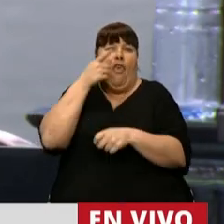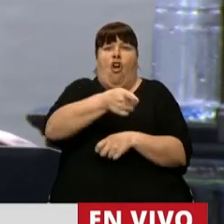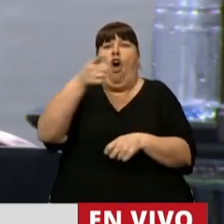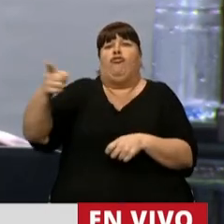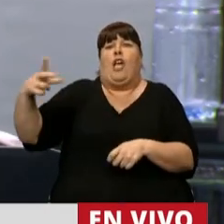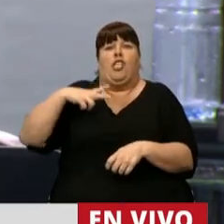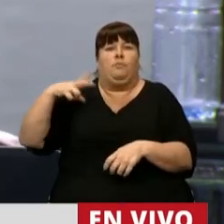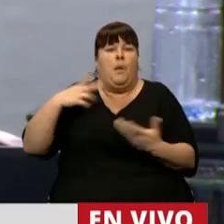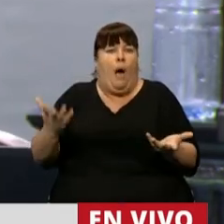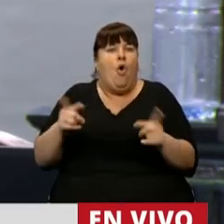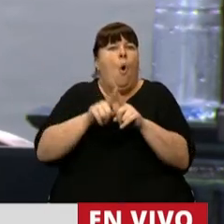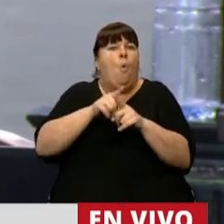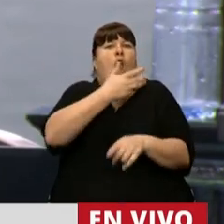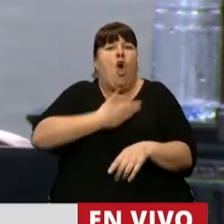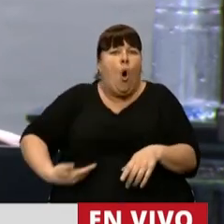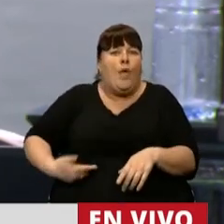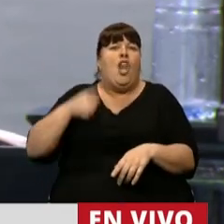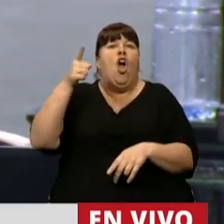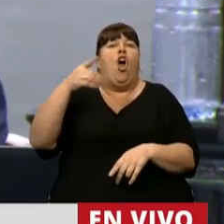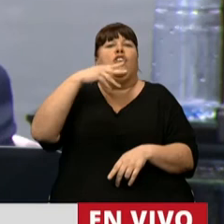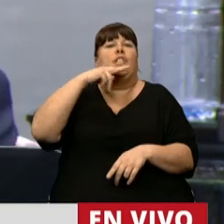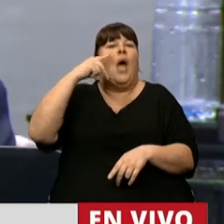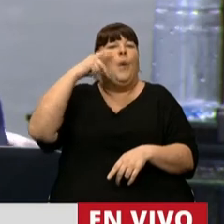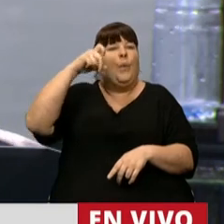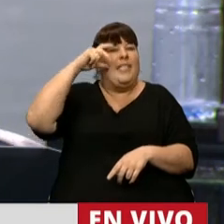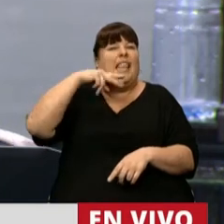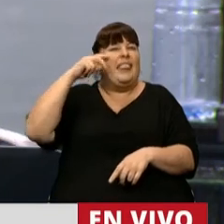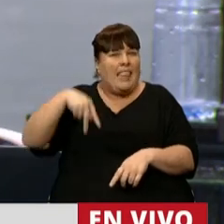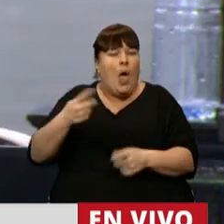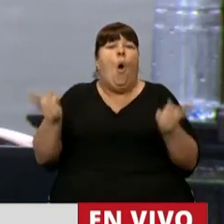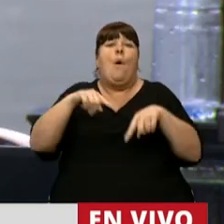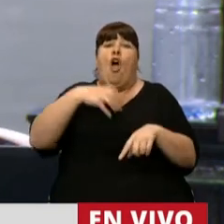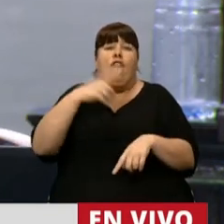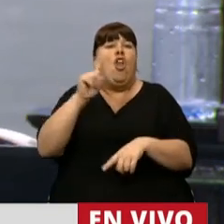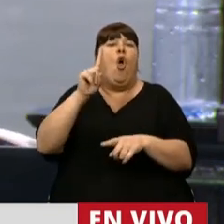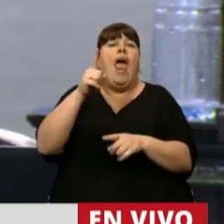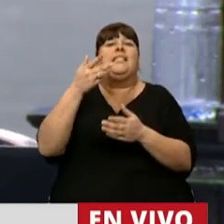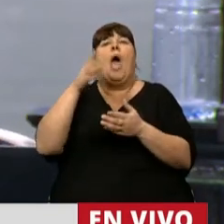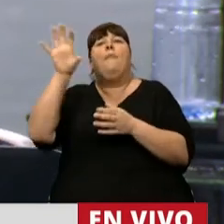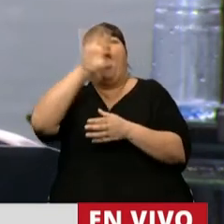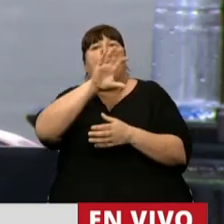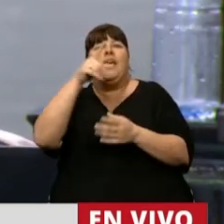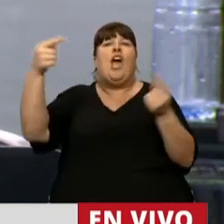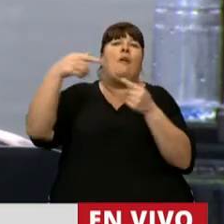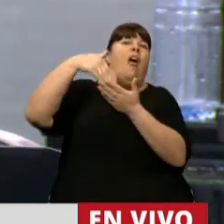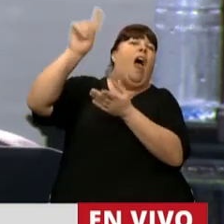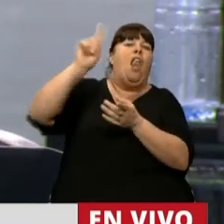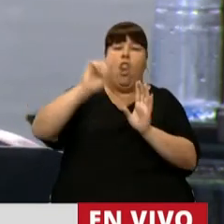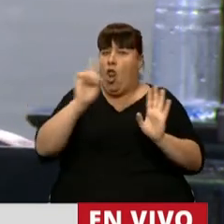la propiedad privada como lo ha hecho este gobierno con Vicentín. Para recuperar la confianza no hay que discriminar a las provincias